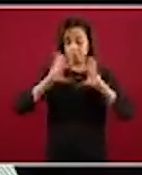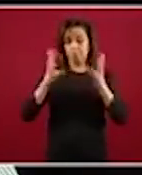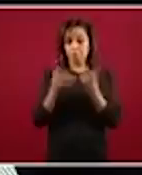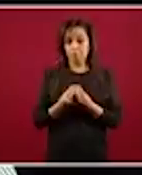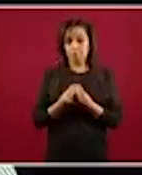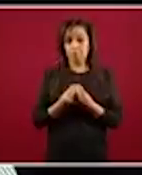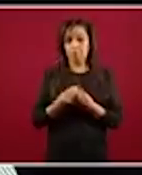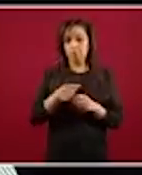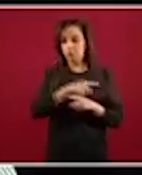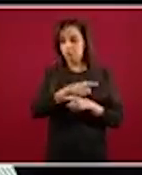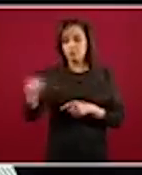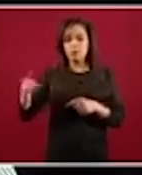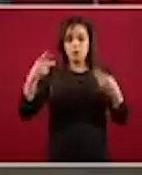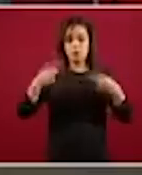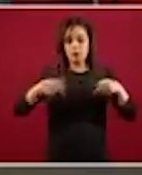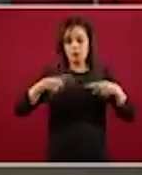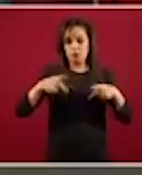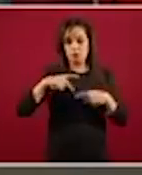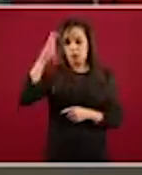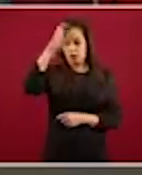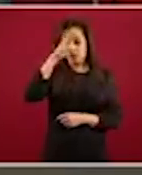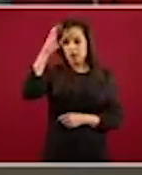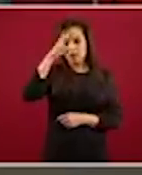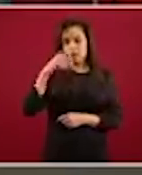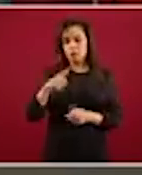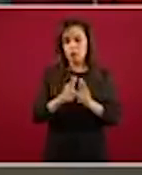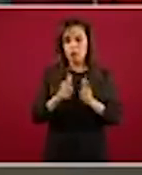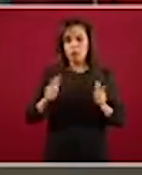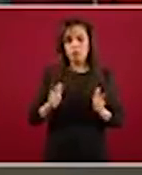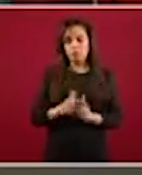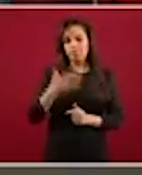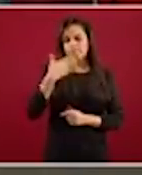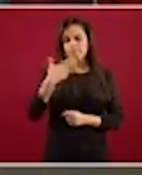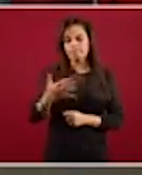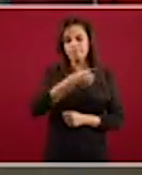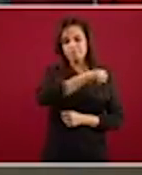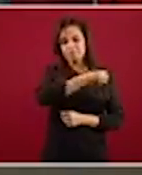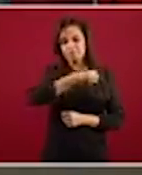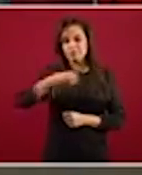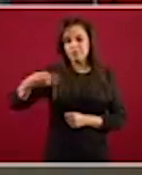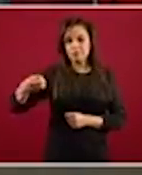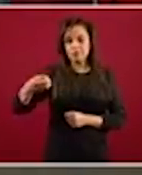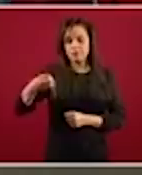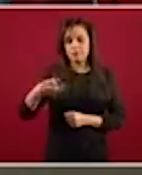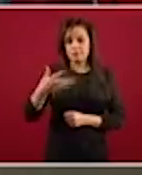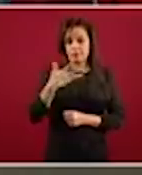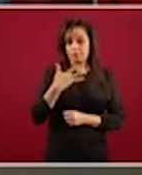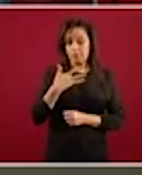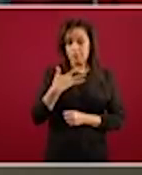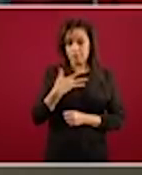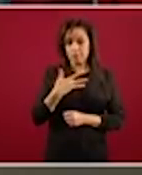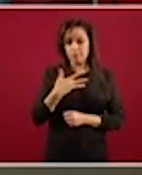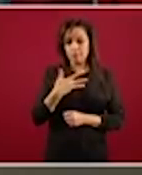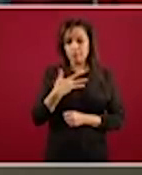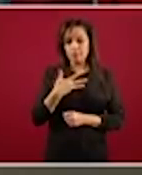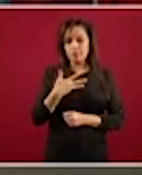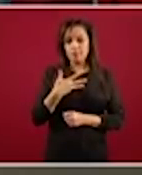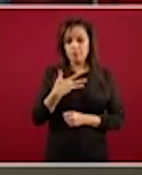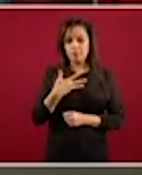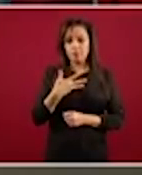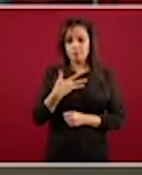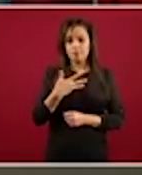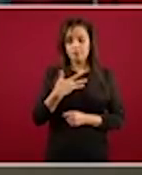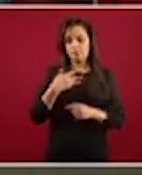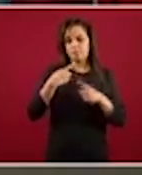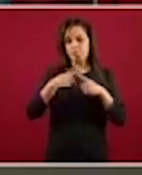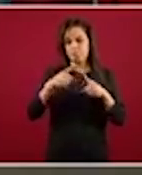grupo técnico-científico como un grupo multidisciplinario que incluye, entre otras